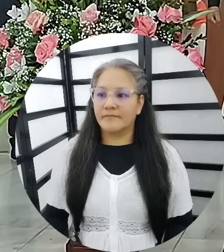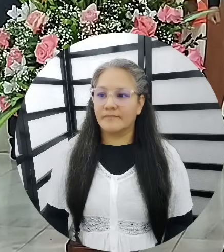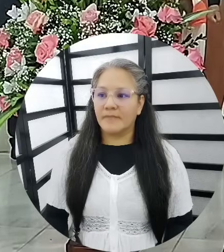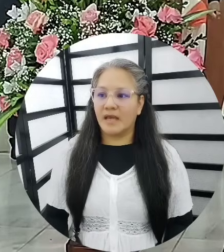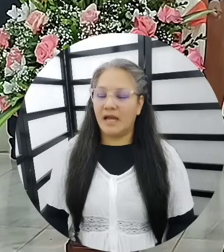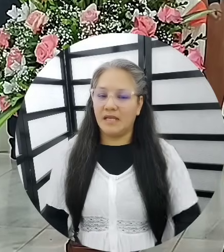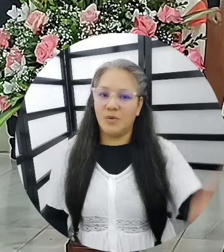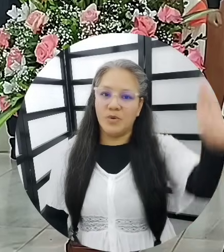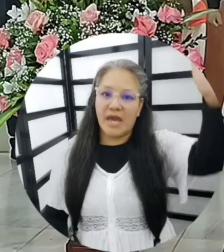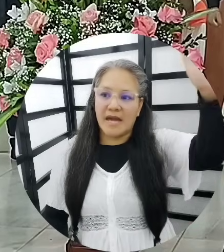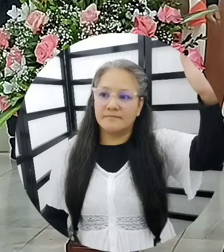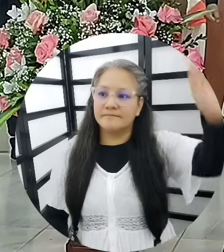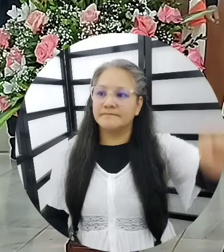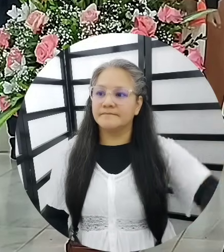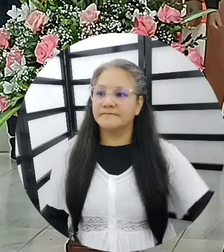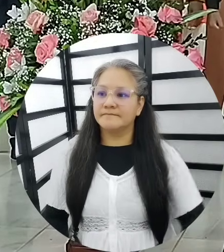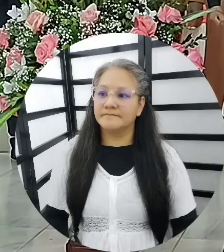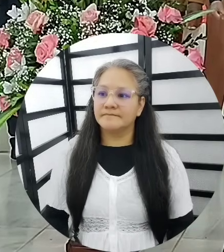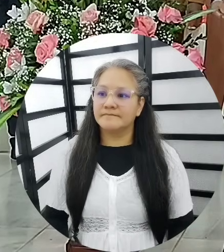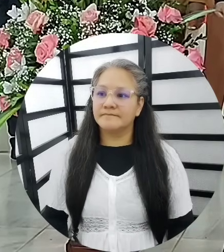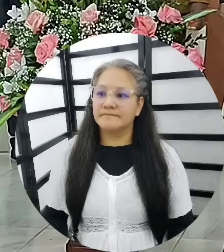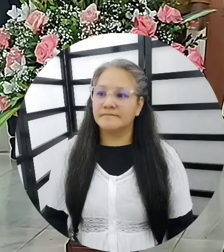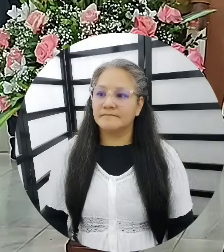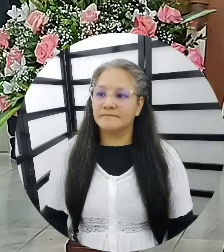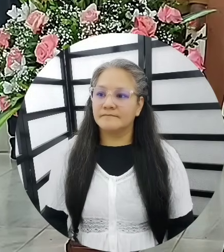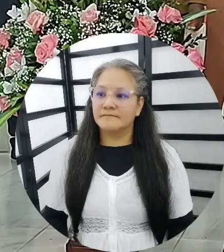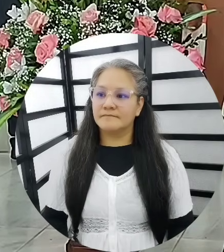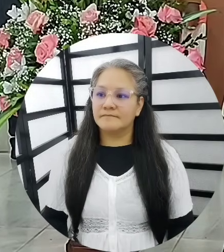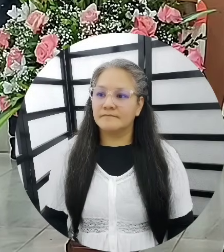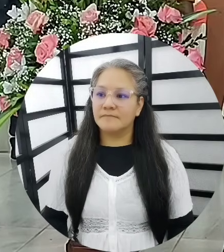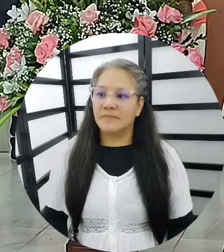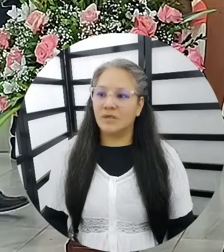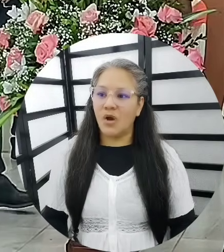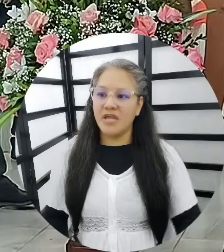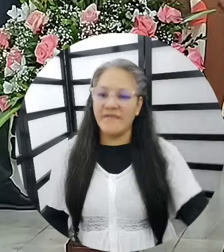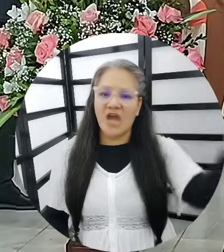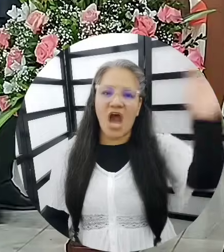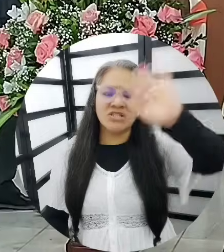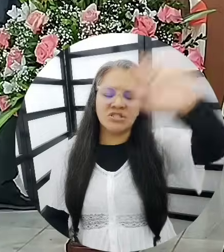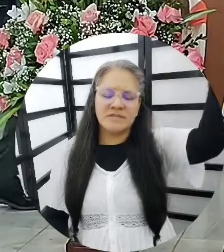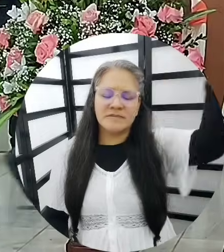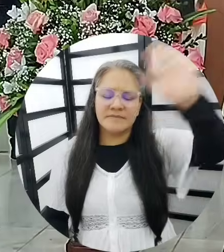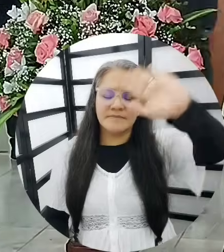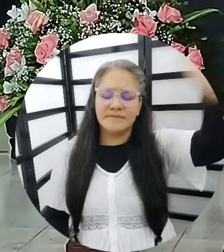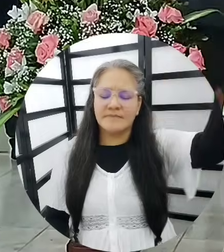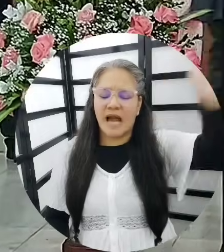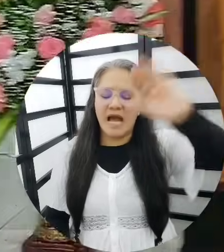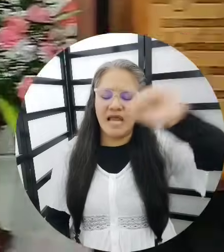doctrina, en la enseñanza, porque entonces no tiene nada que dar.